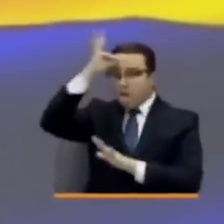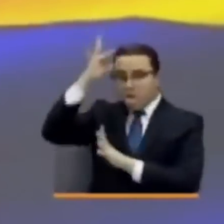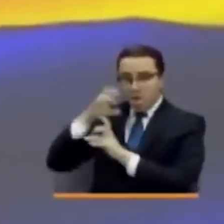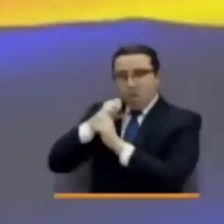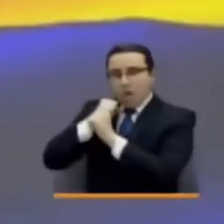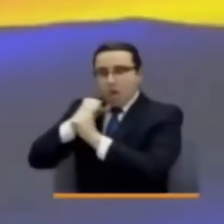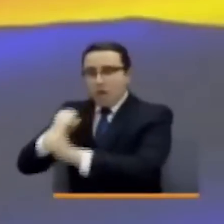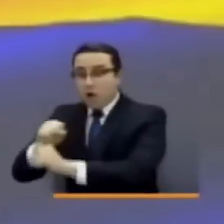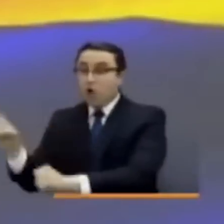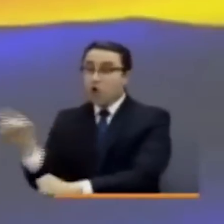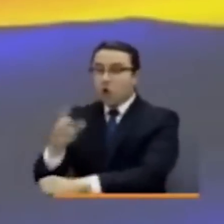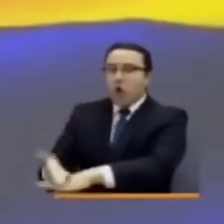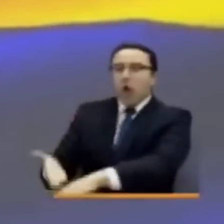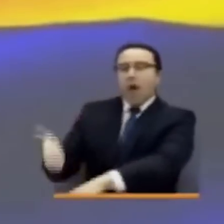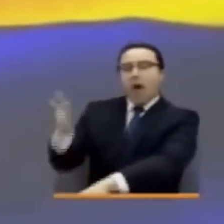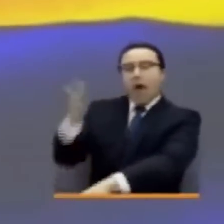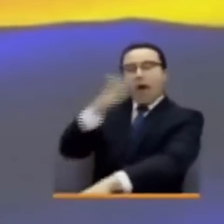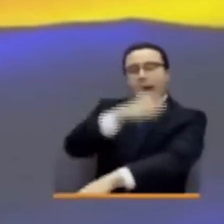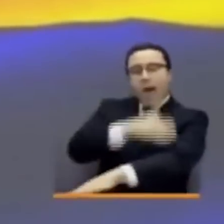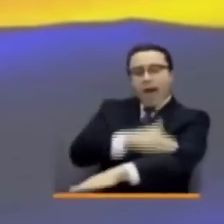las sociedades desarrolladas.